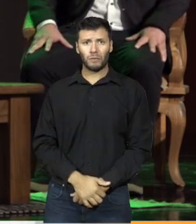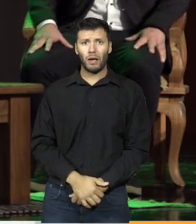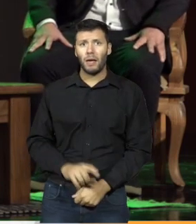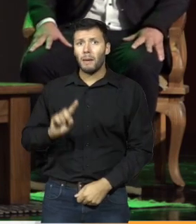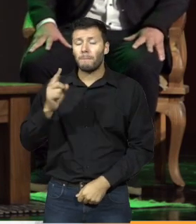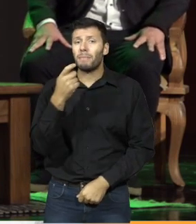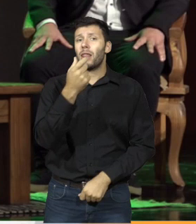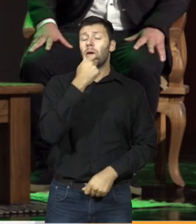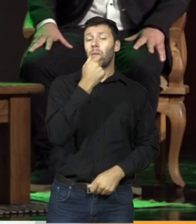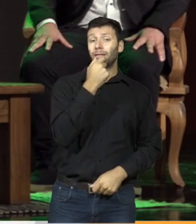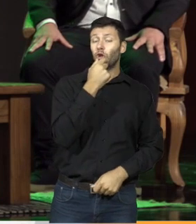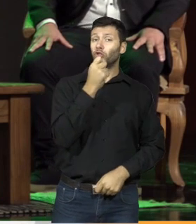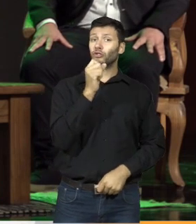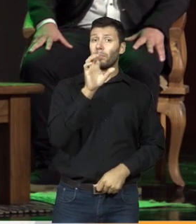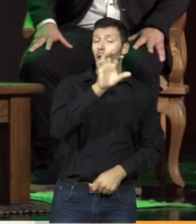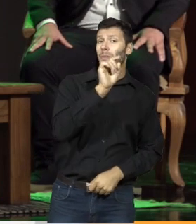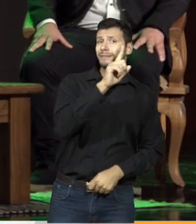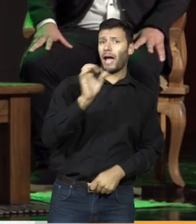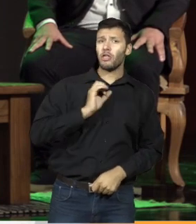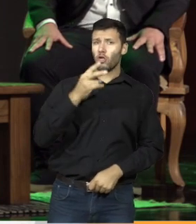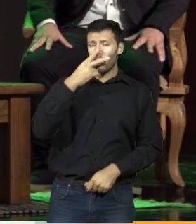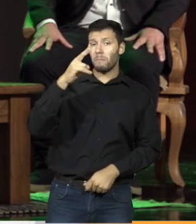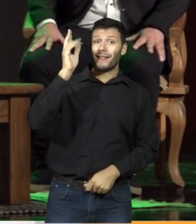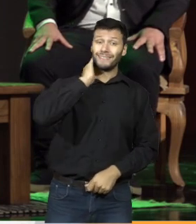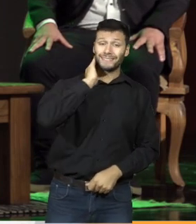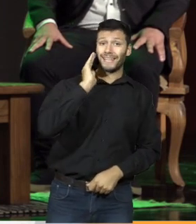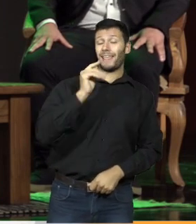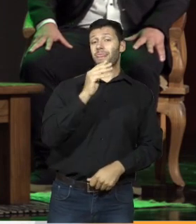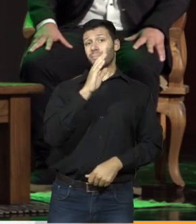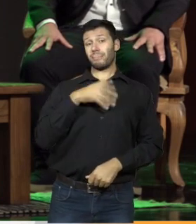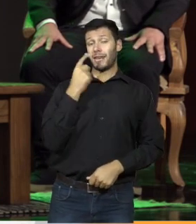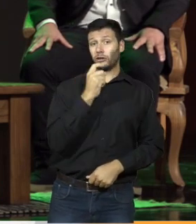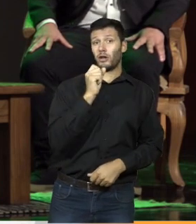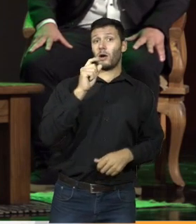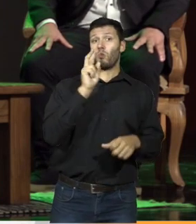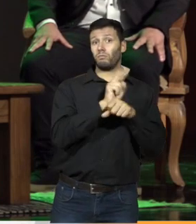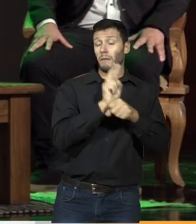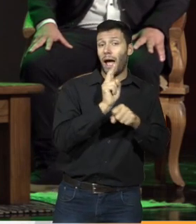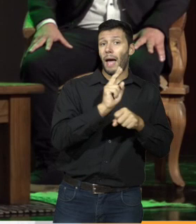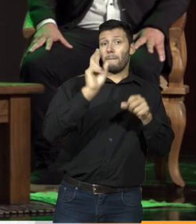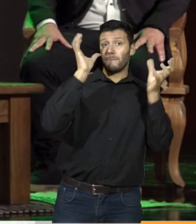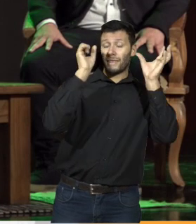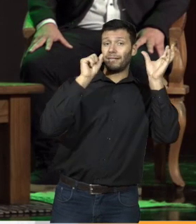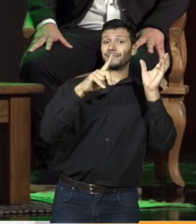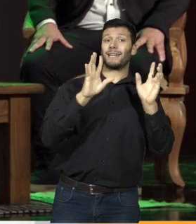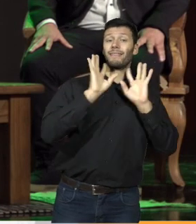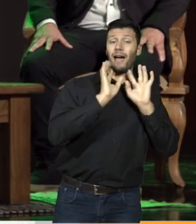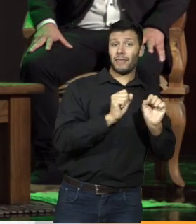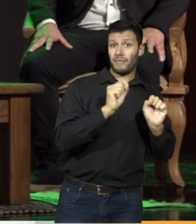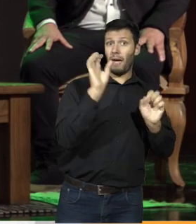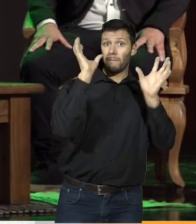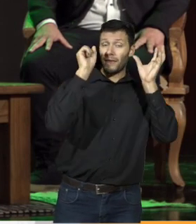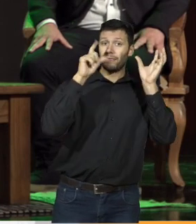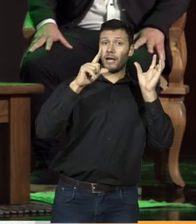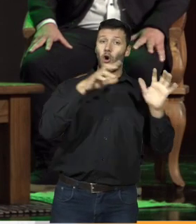de Mendoza. Desde 2016 es la directora de Protección Ambiental de la Secretaría de Ambiente y Ordenamiento Territorial